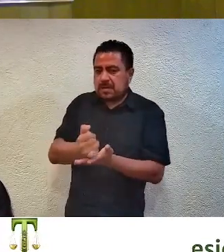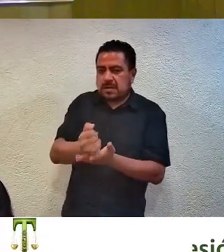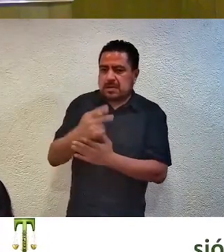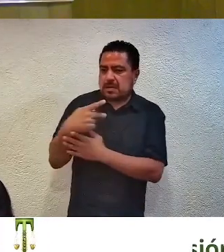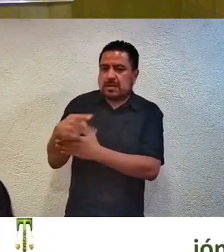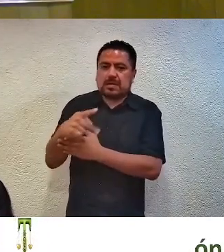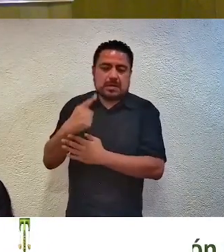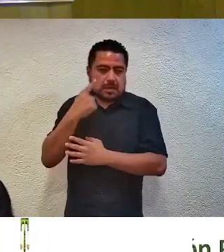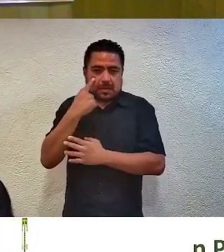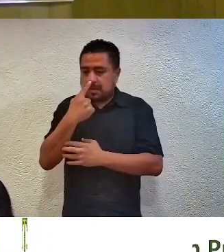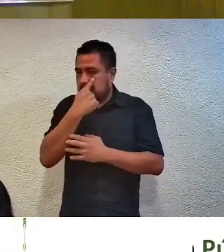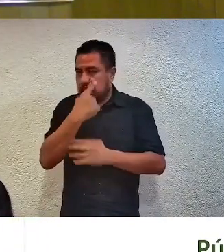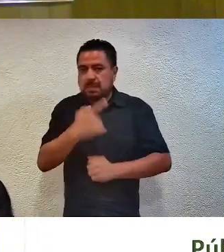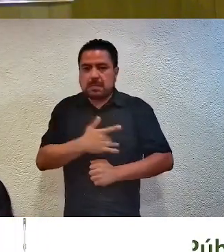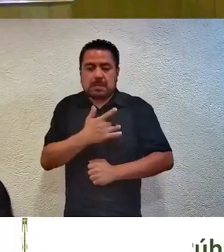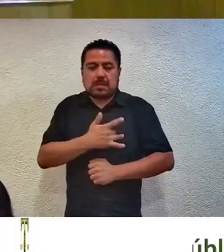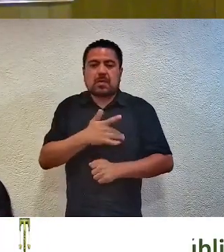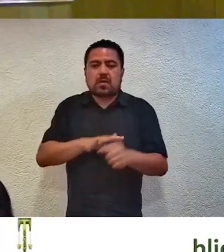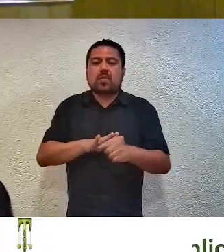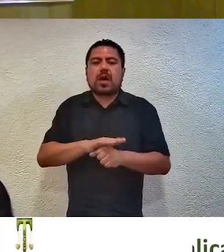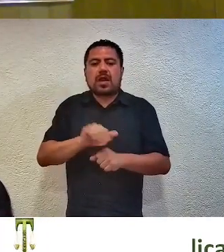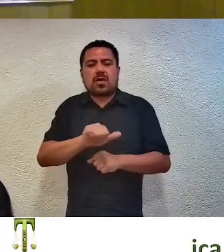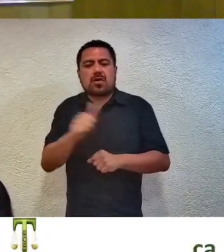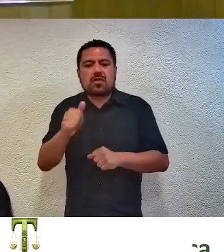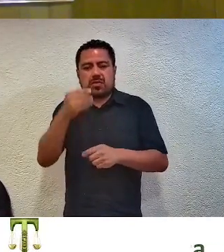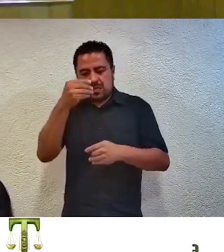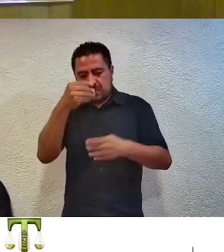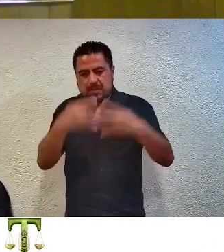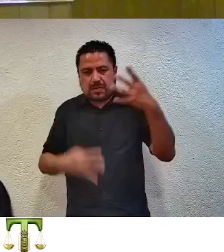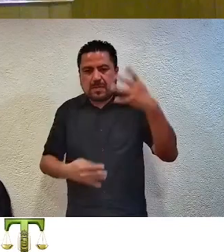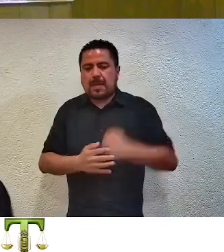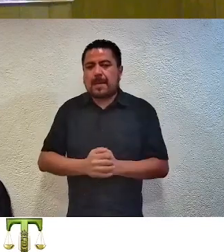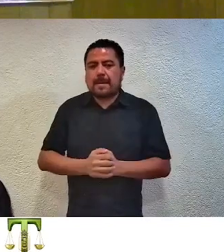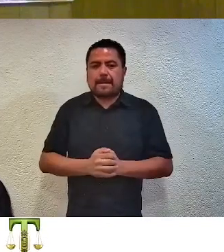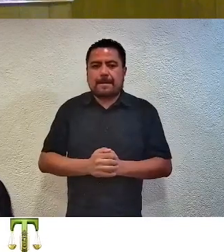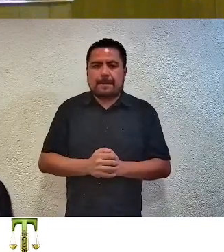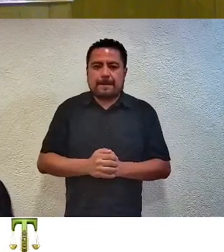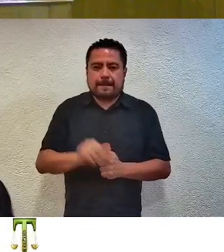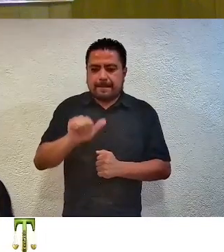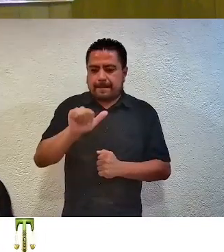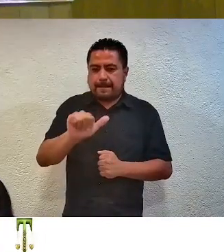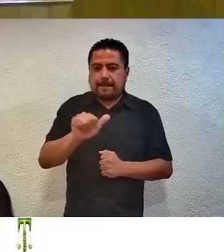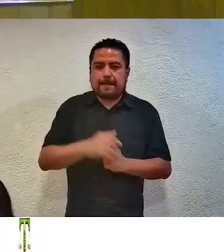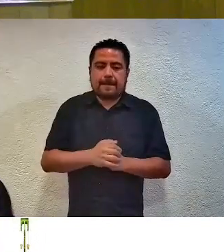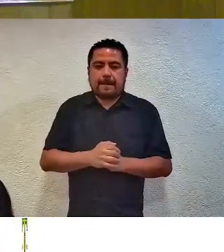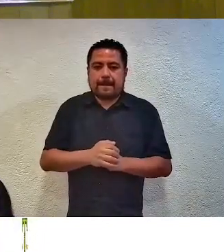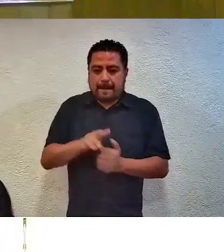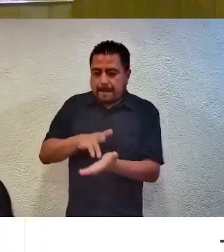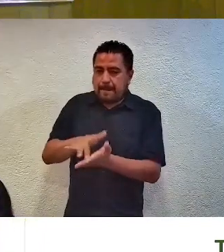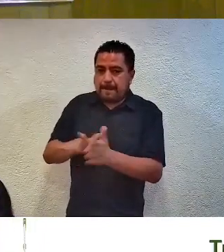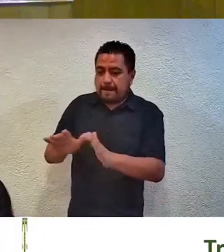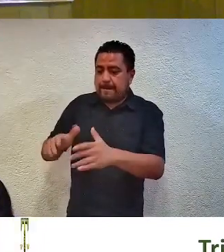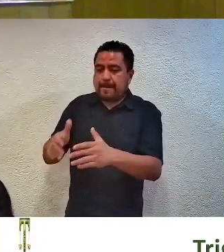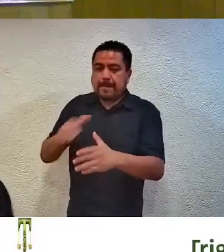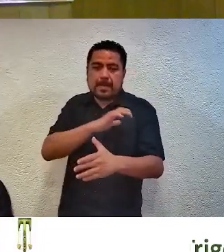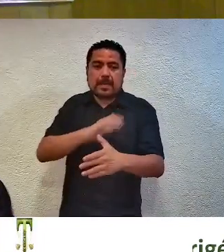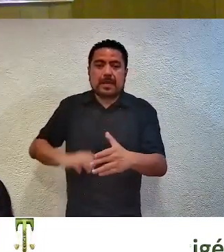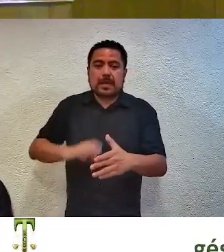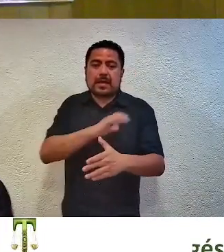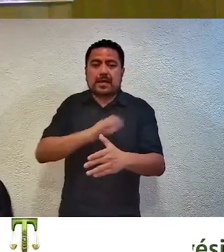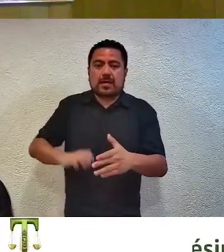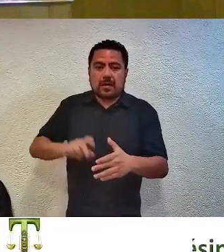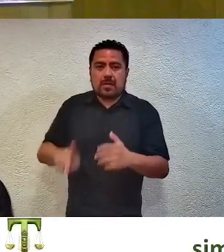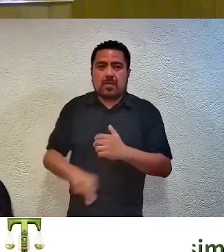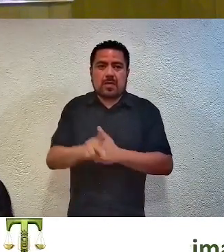se deberán considerarse en los lineamientos en el siguiente orden. A. Las acciones afirmativas para el registro de candidaturas de los